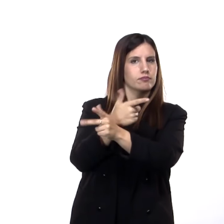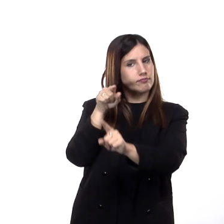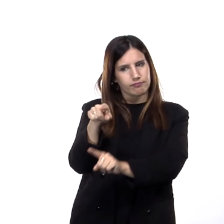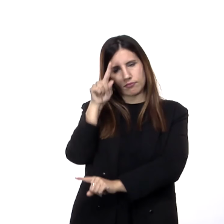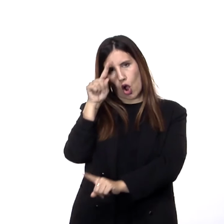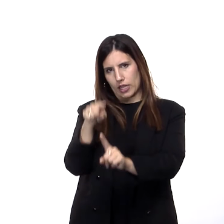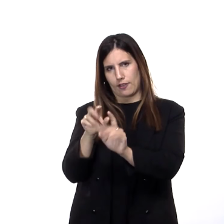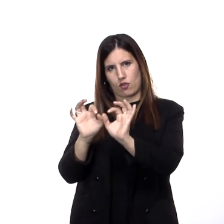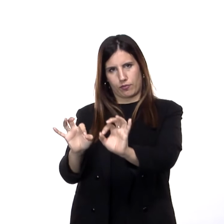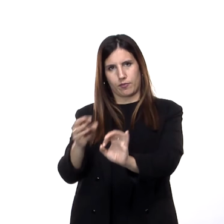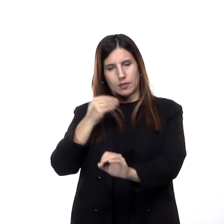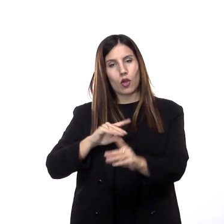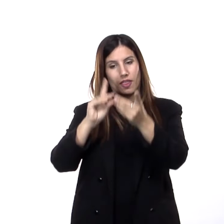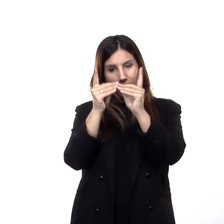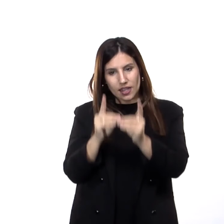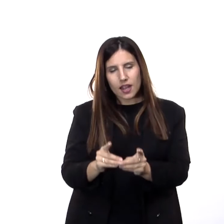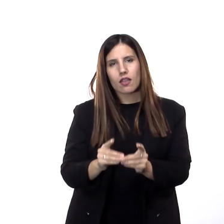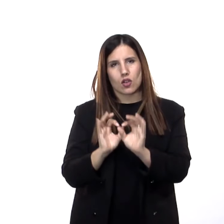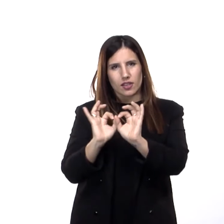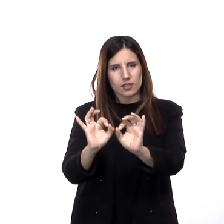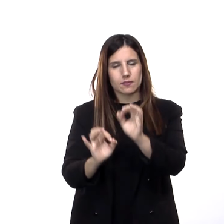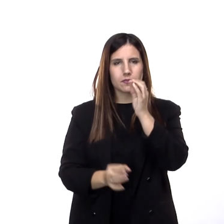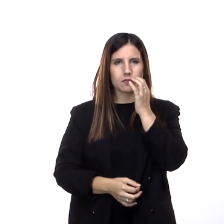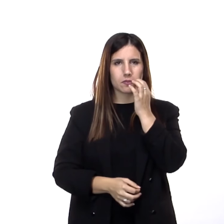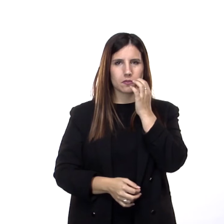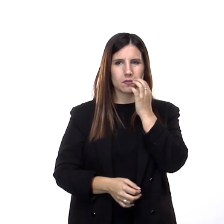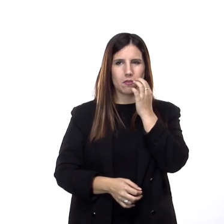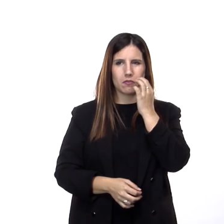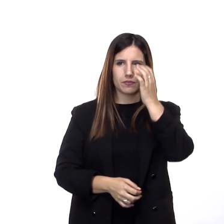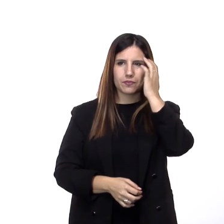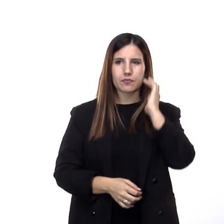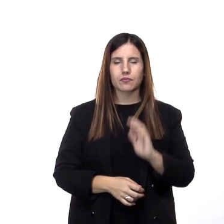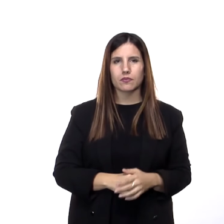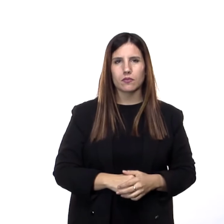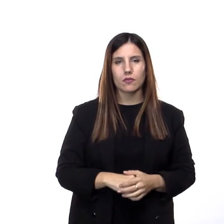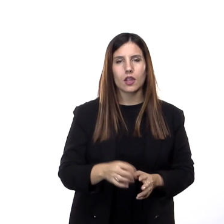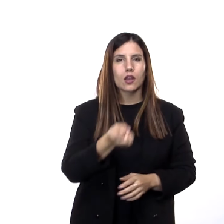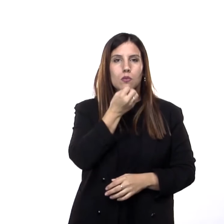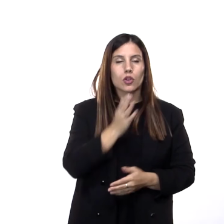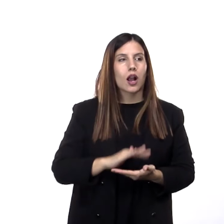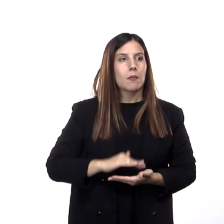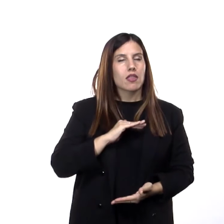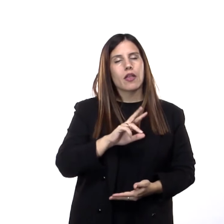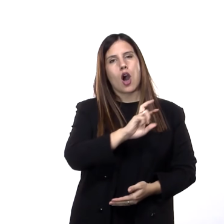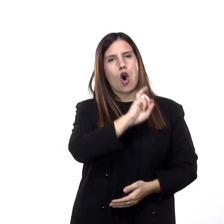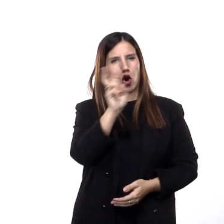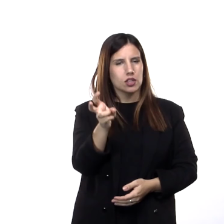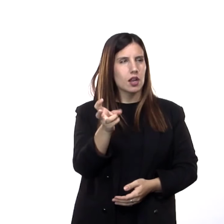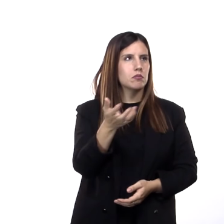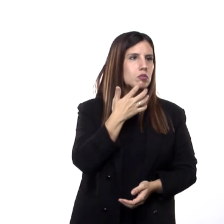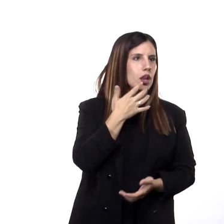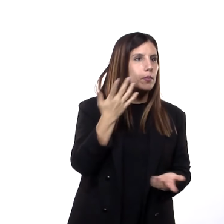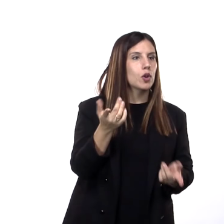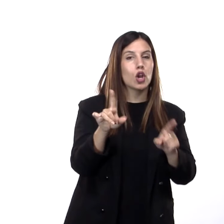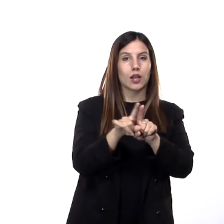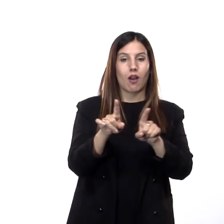la digital a digitalización y bueno por ponerlo más de lo mismo que tenemos cámaras de